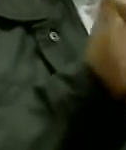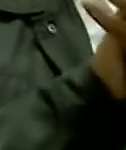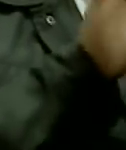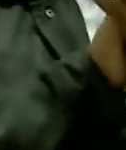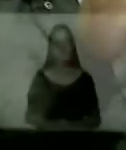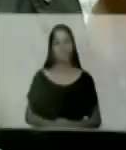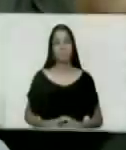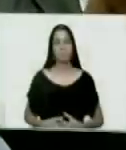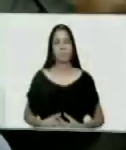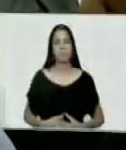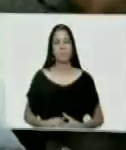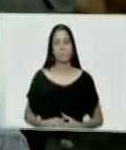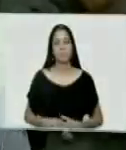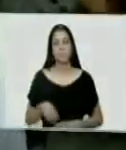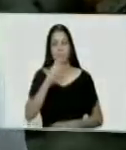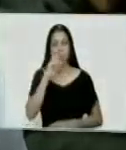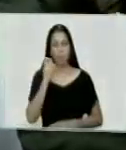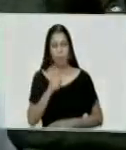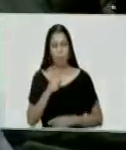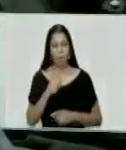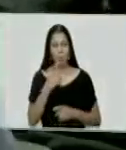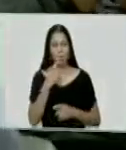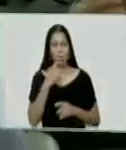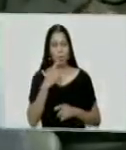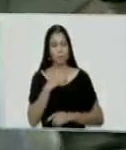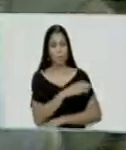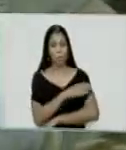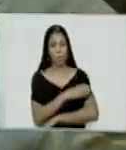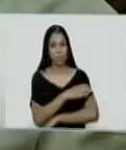Y es el odio que le han sembrado a su propia gente.